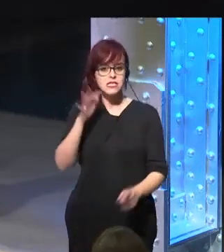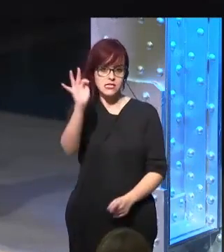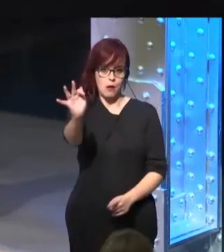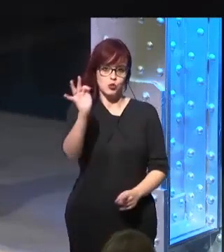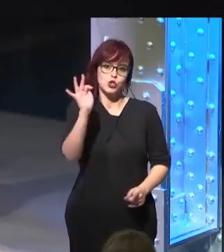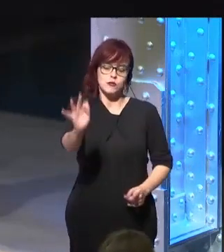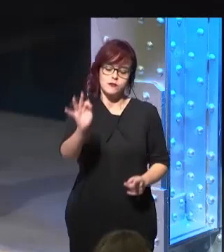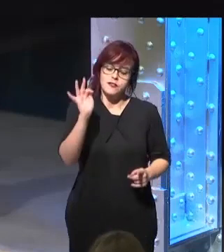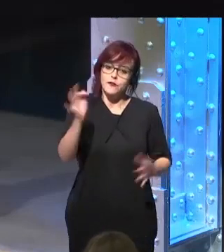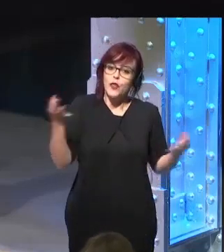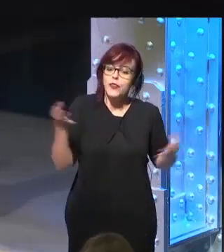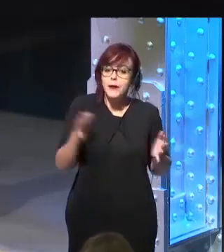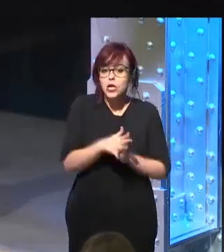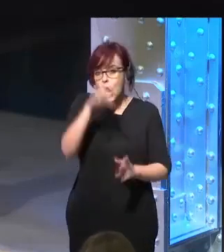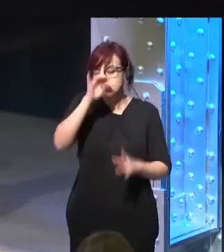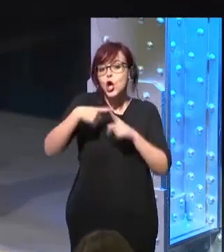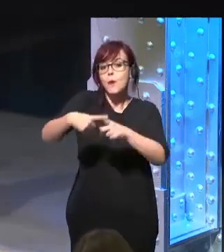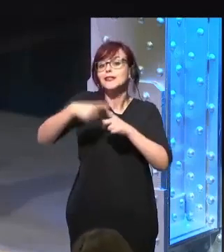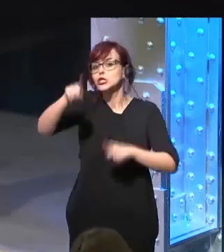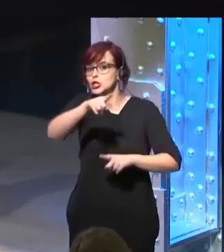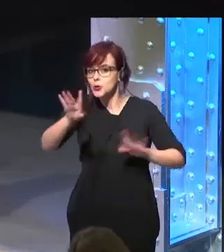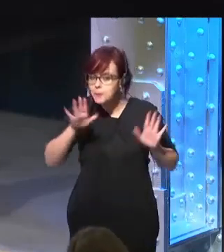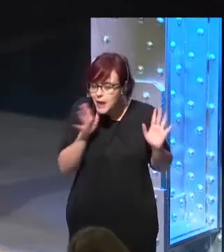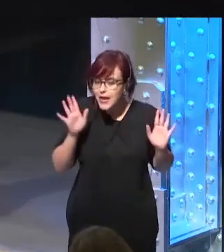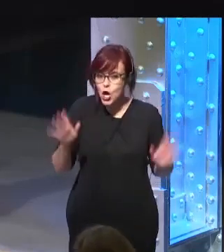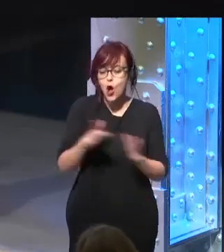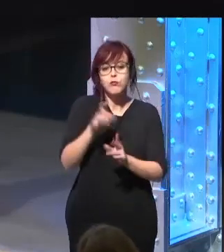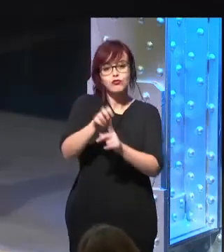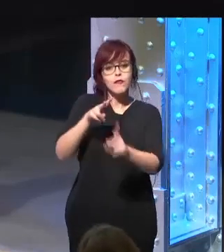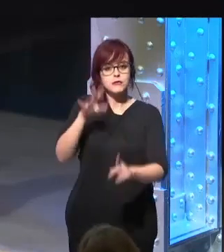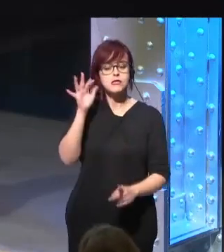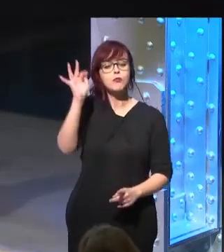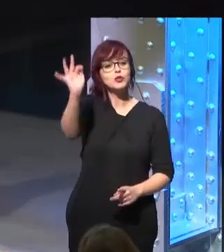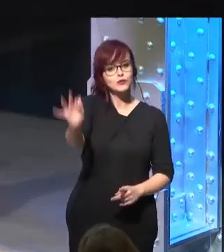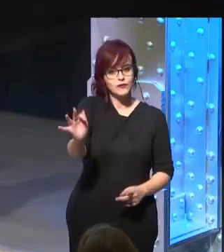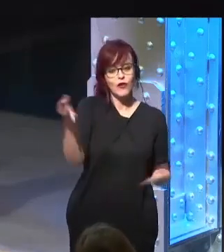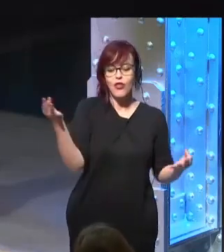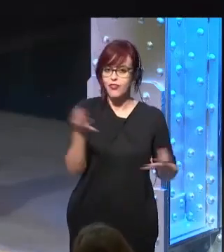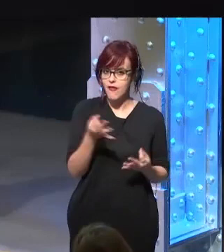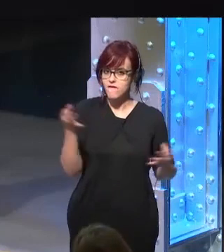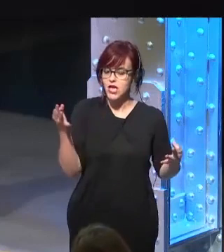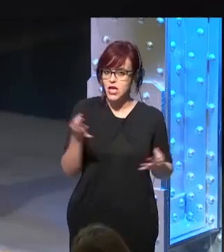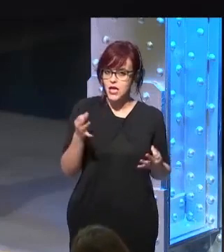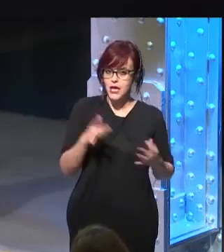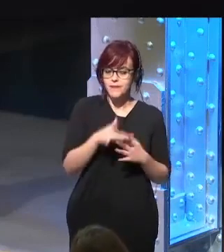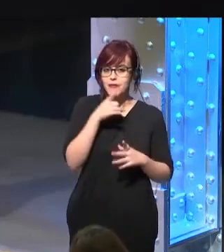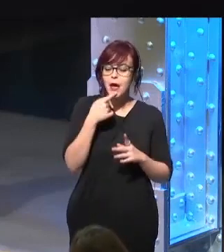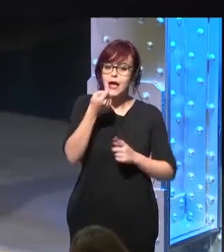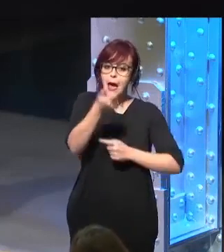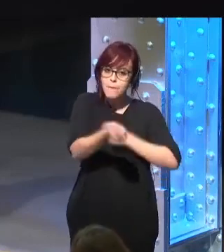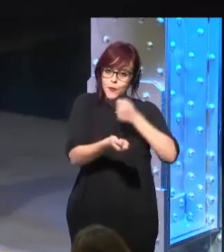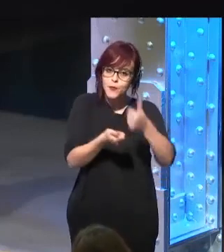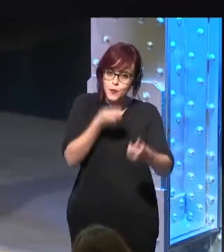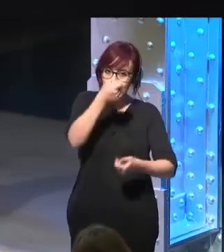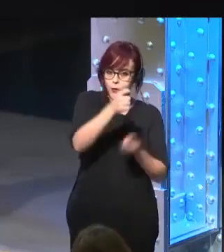optimista, yo no sé si la comparto, pero la visión optimista es la del cambio gradual.